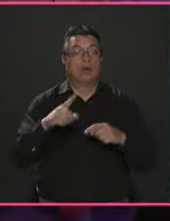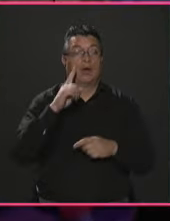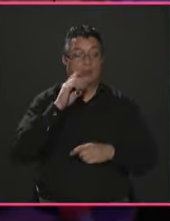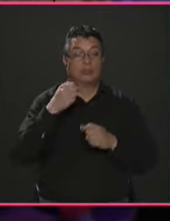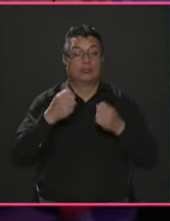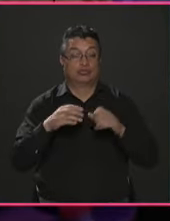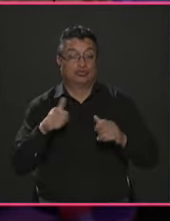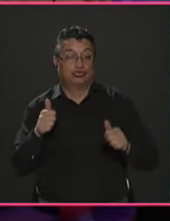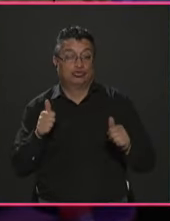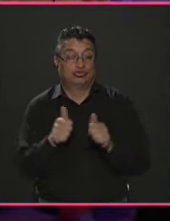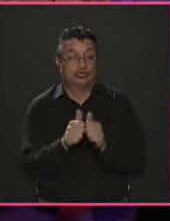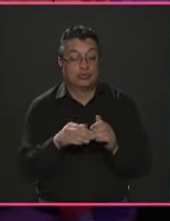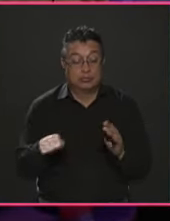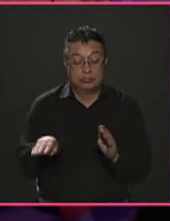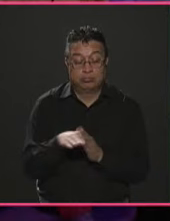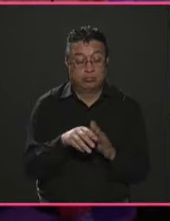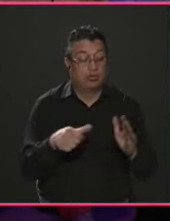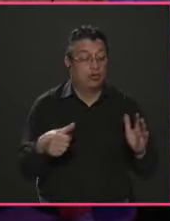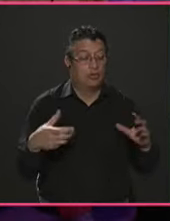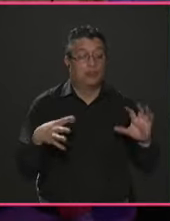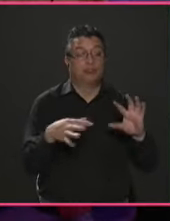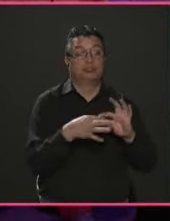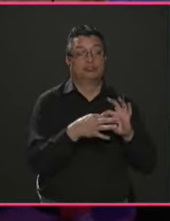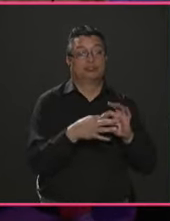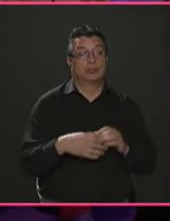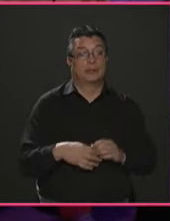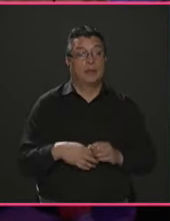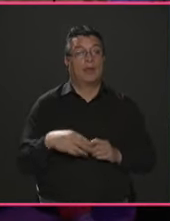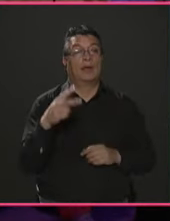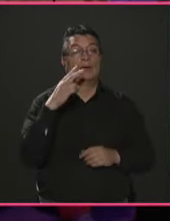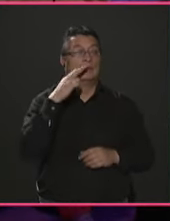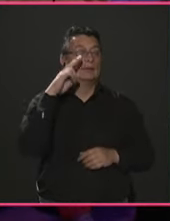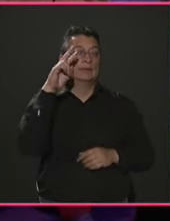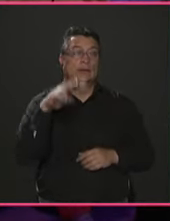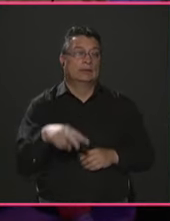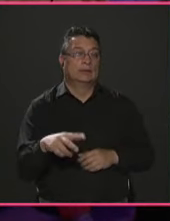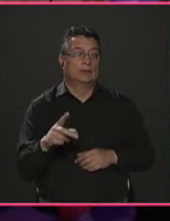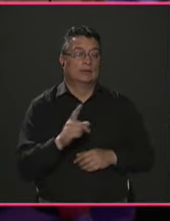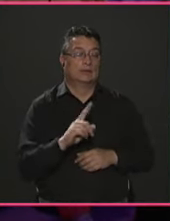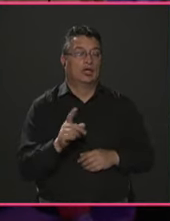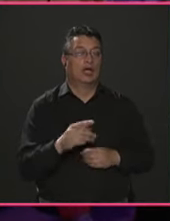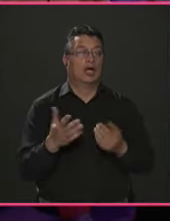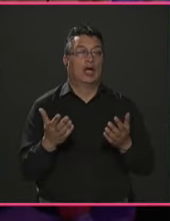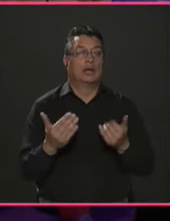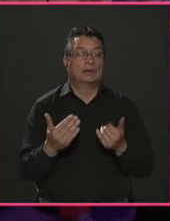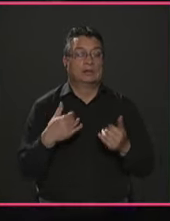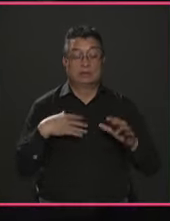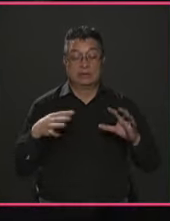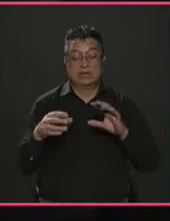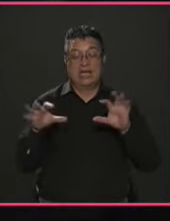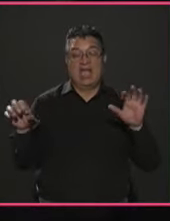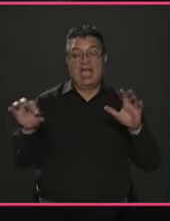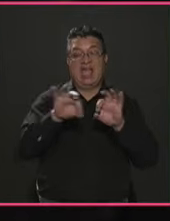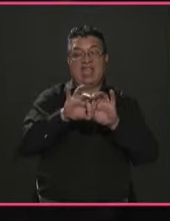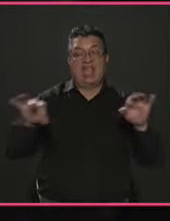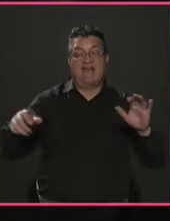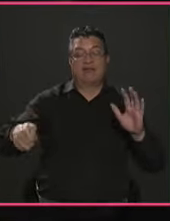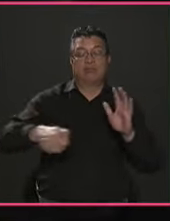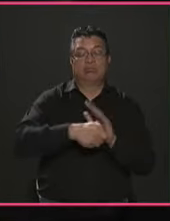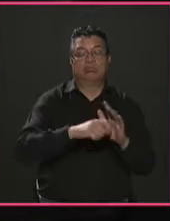acercan un cargador y se conectan sin tener que que conectar cables